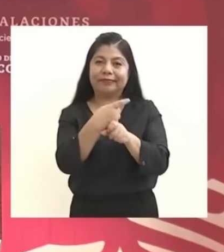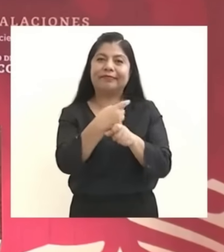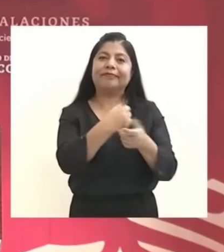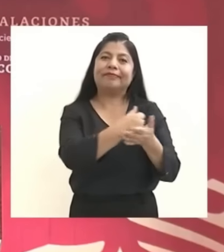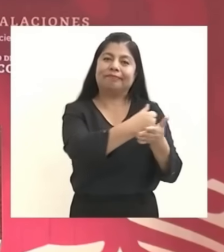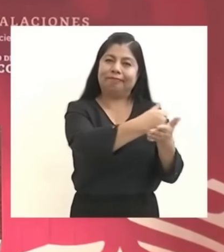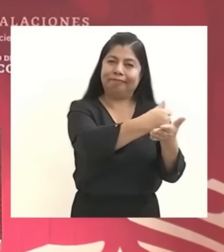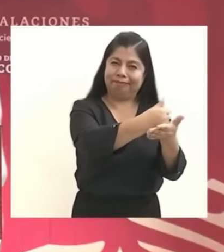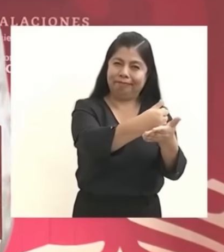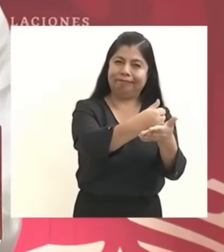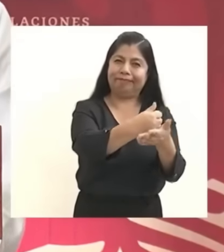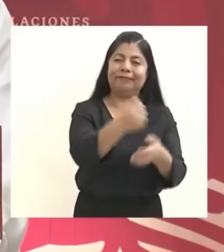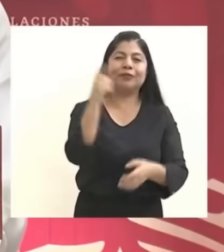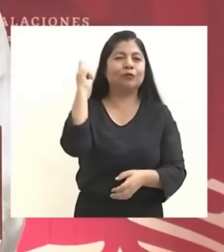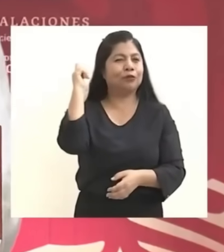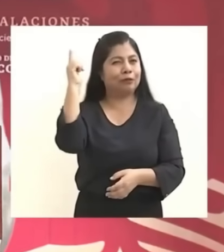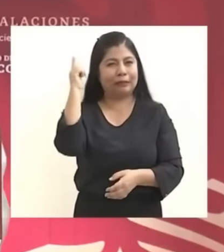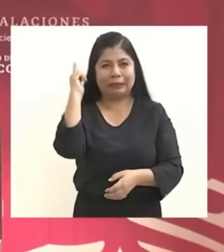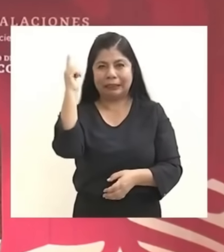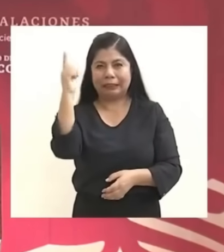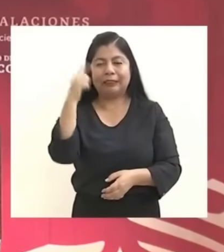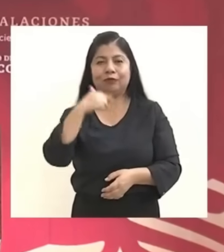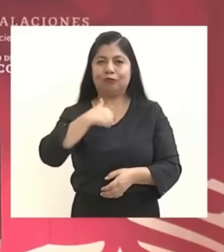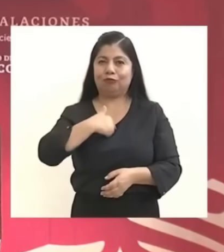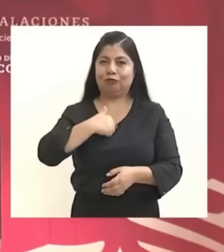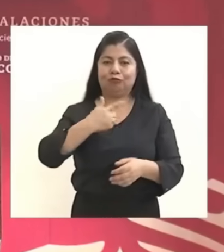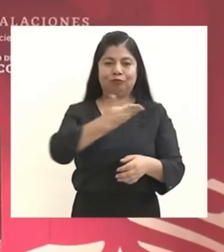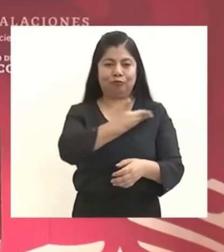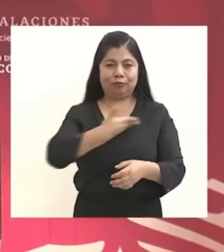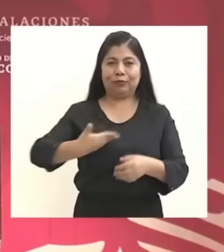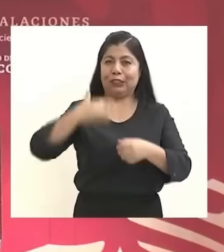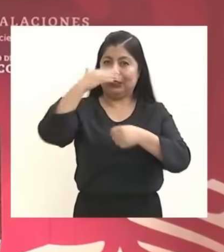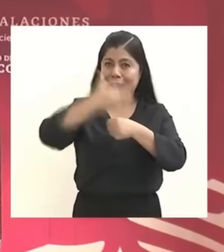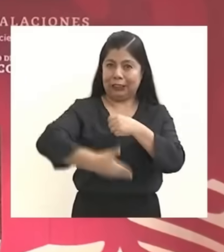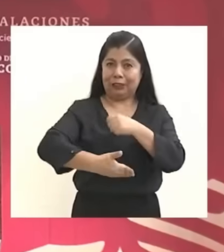haya continuidad con cambio.